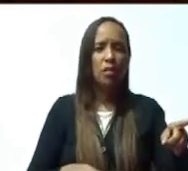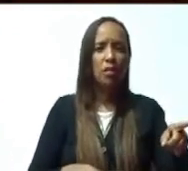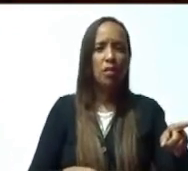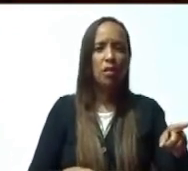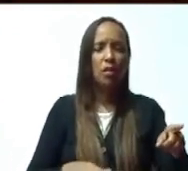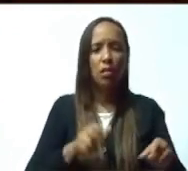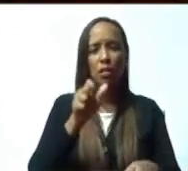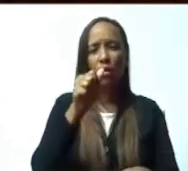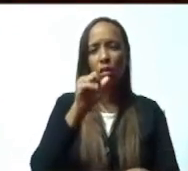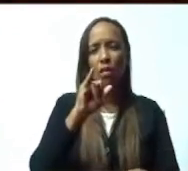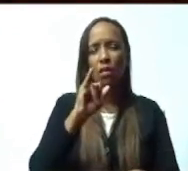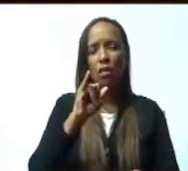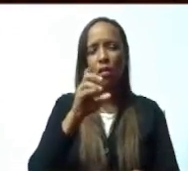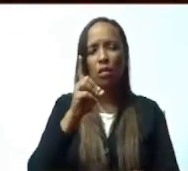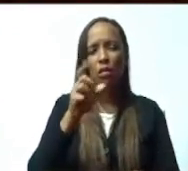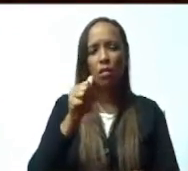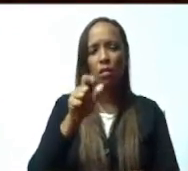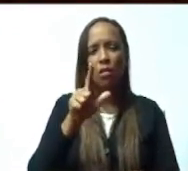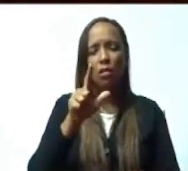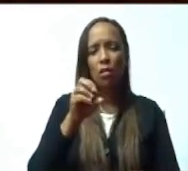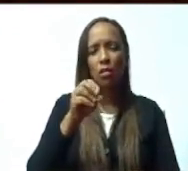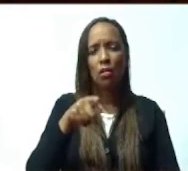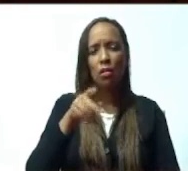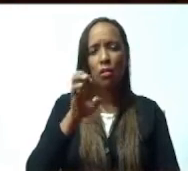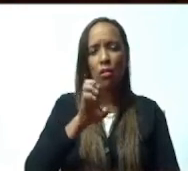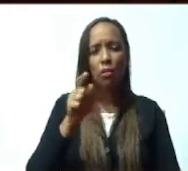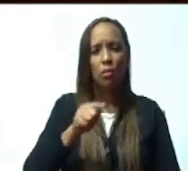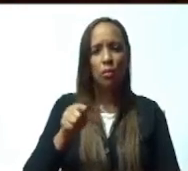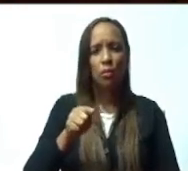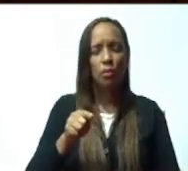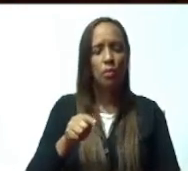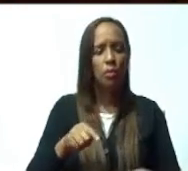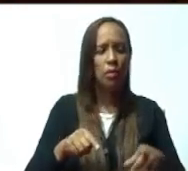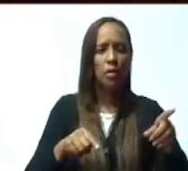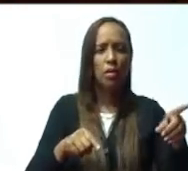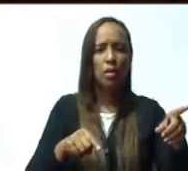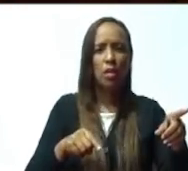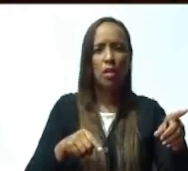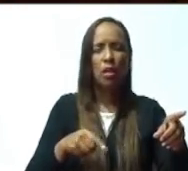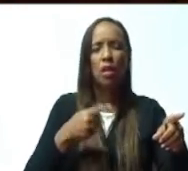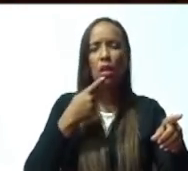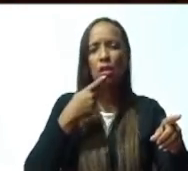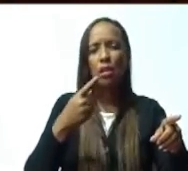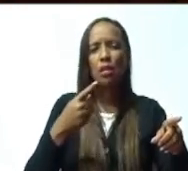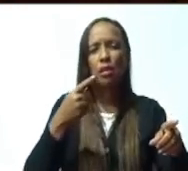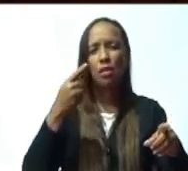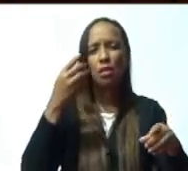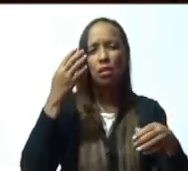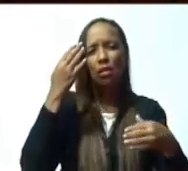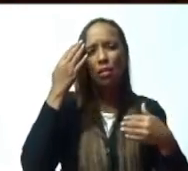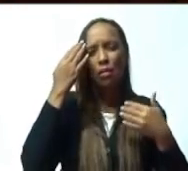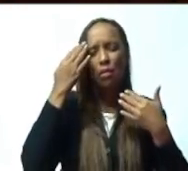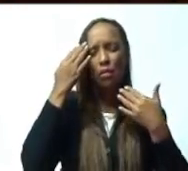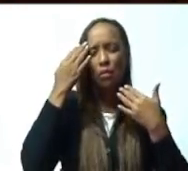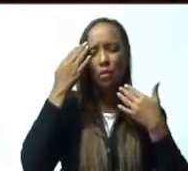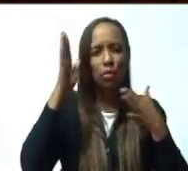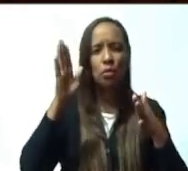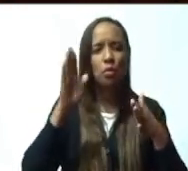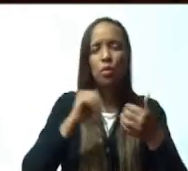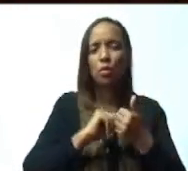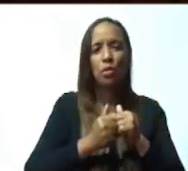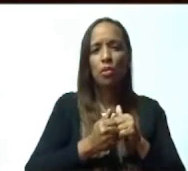porque ella tiene la palabra dulce para decir las cosas, o dice dulces palabras,